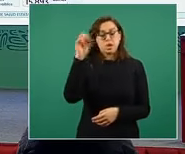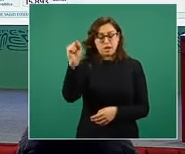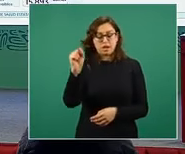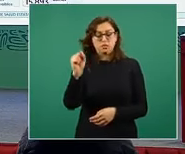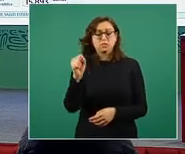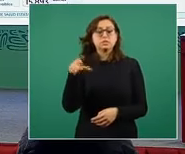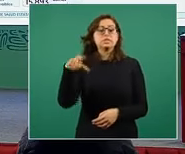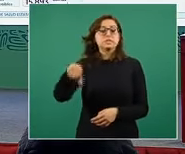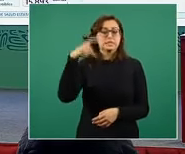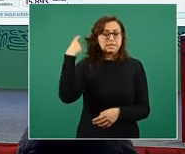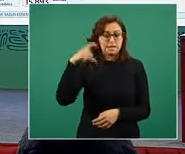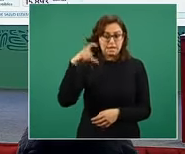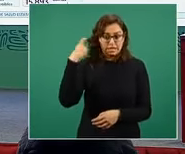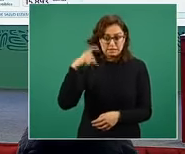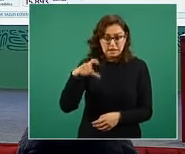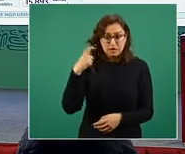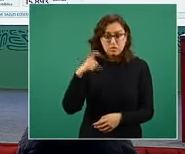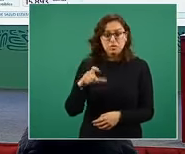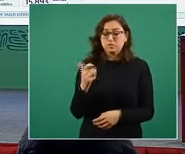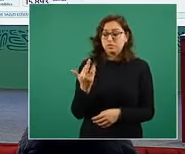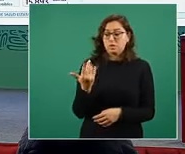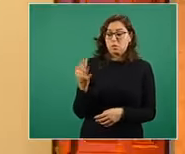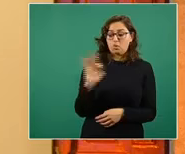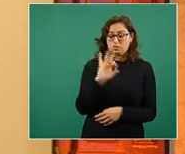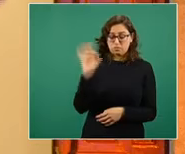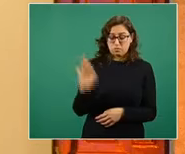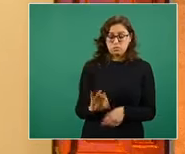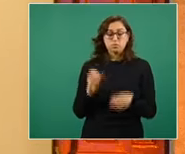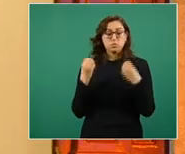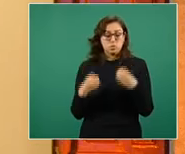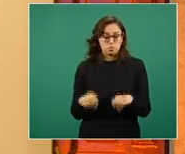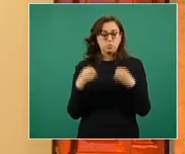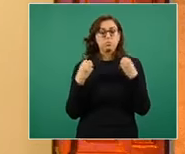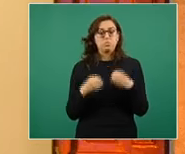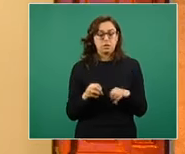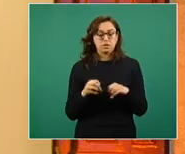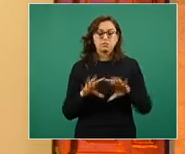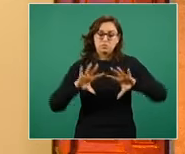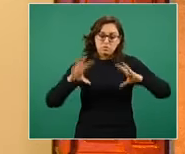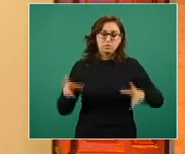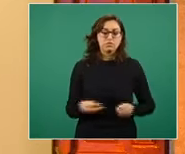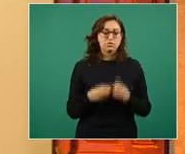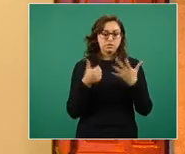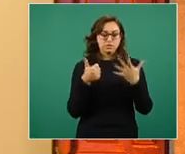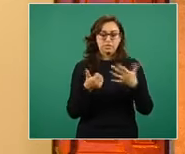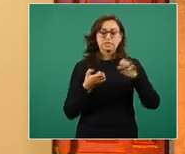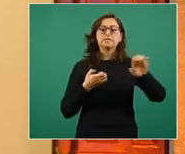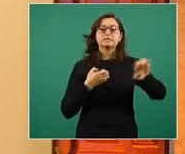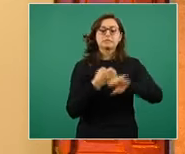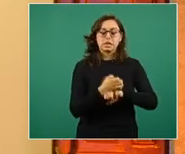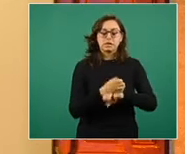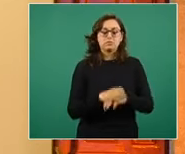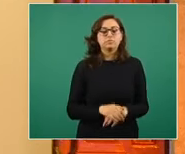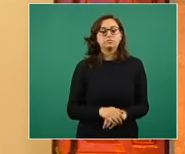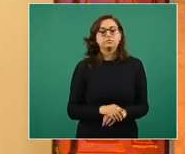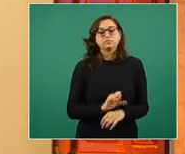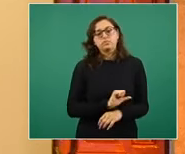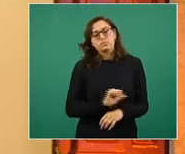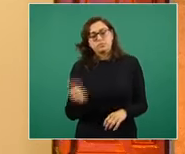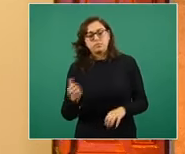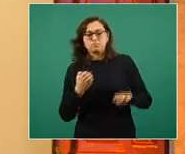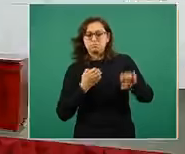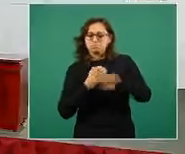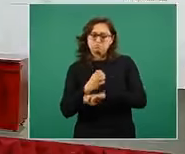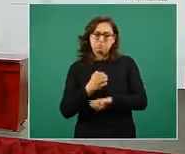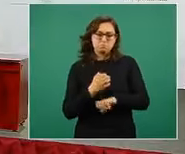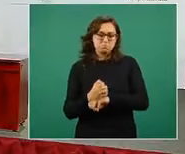tenemos a Querétaro ingresando con apenas el 50% a este rango y, por lo tanto, 6 entidades. Las demás han mantenido esos